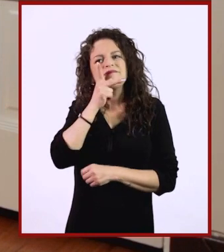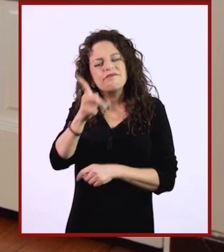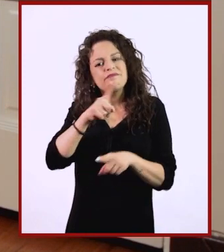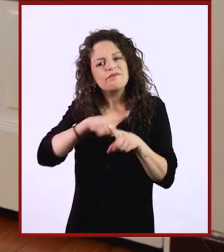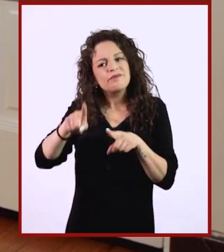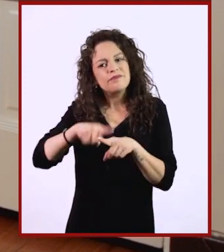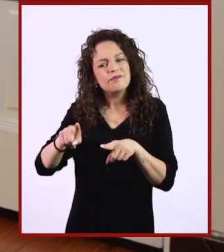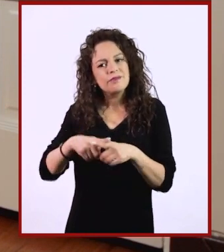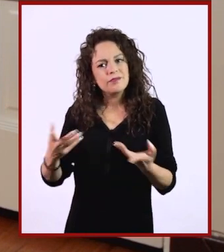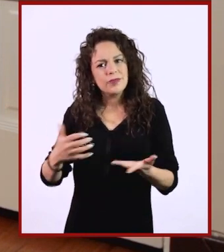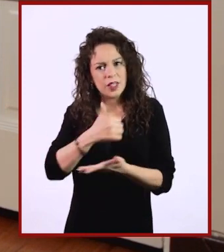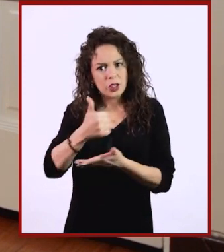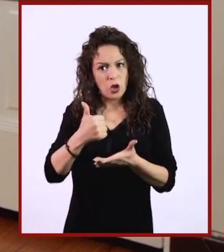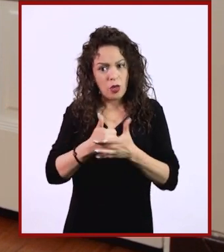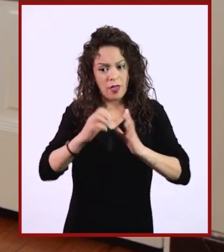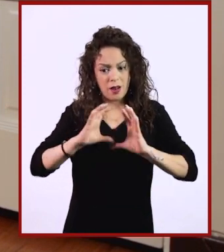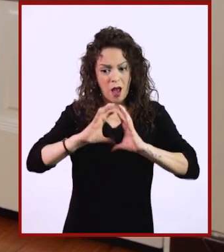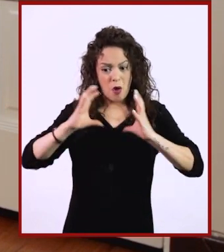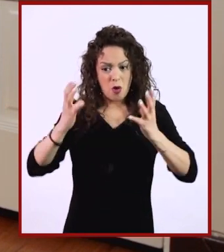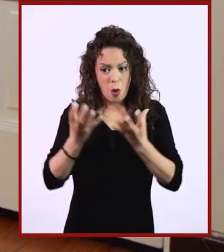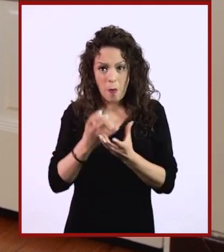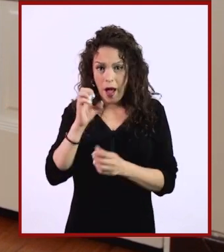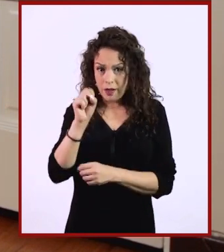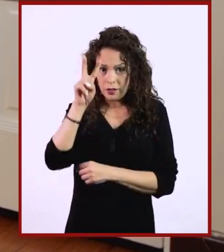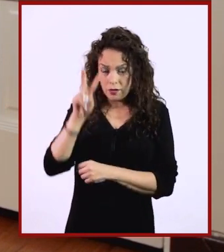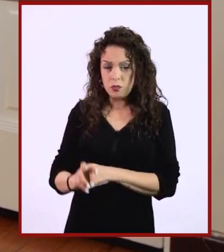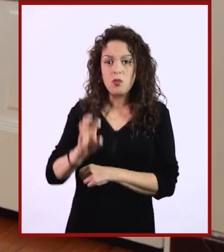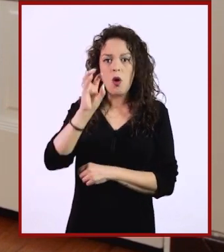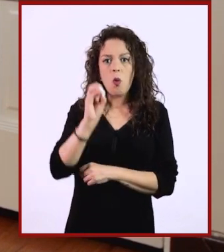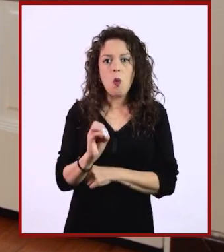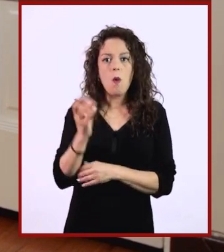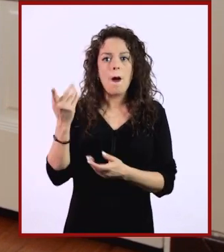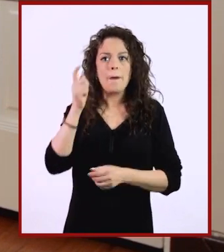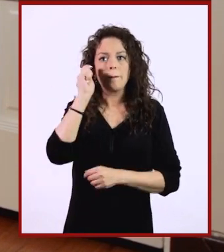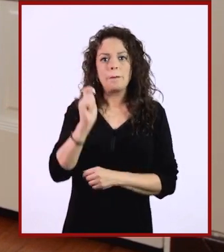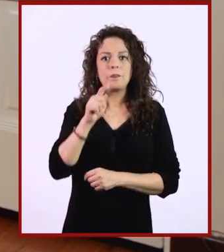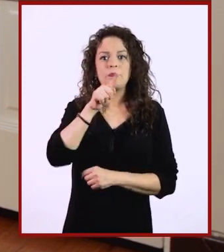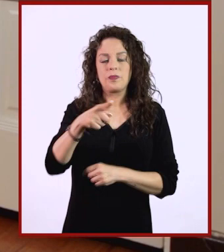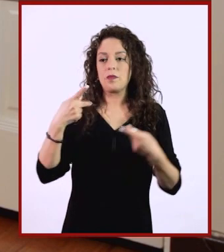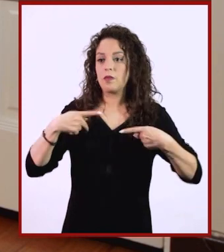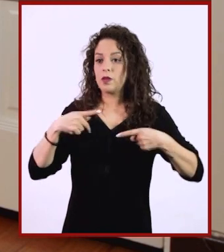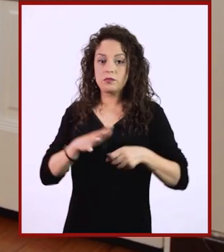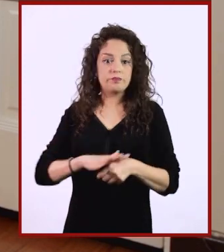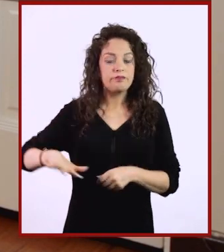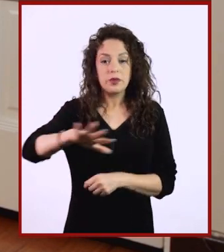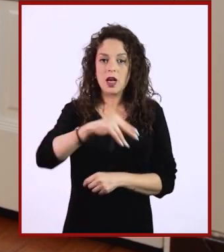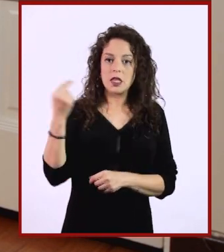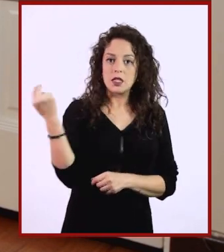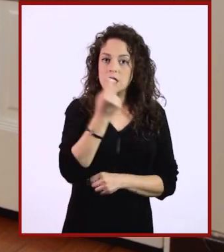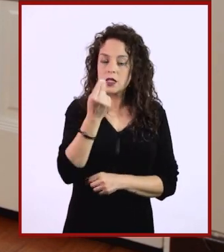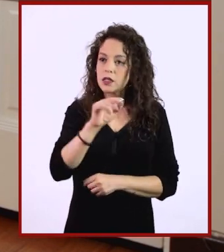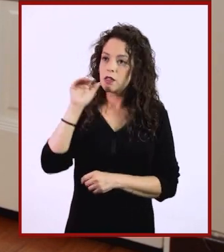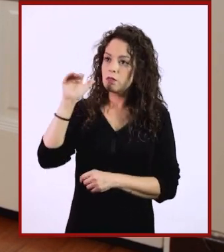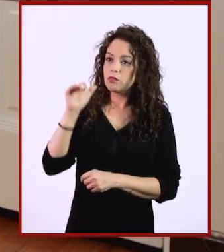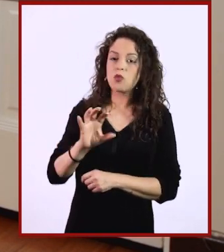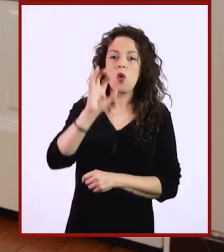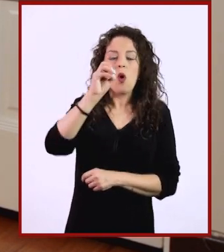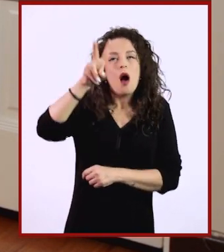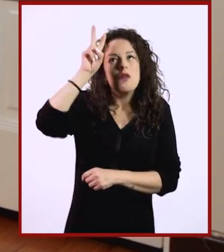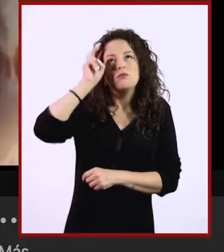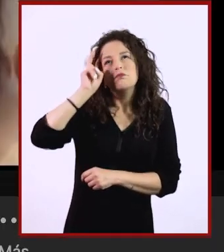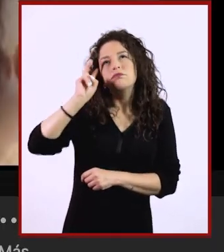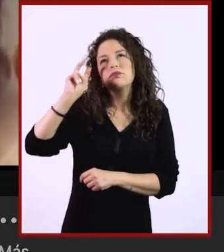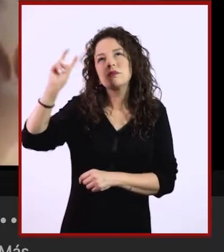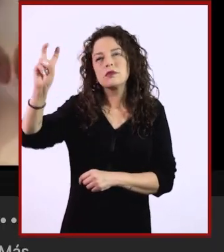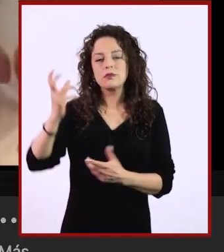¿la ciudadanía global es una realidad o pertenece a una aspiración, a una demanda de la sociedad o incluso a una utopía? Debería